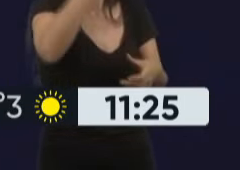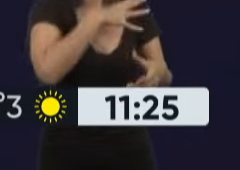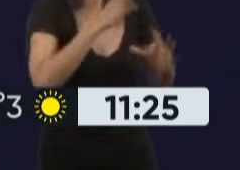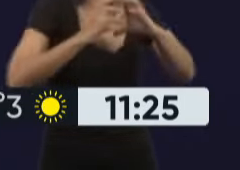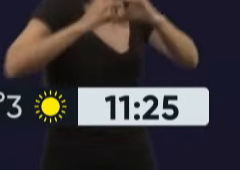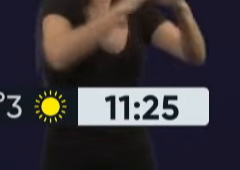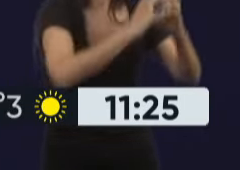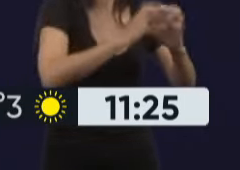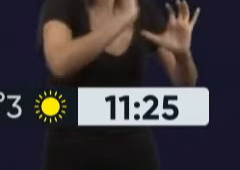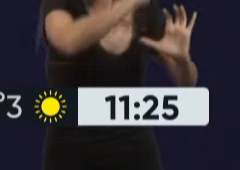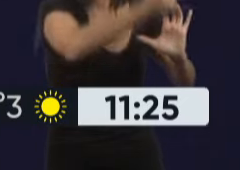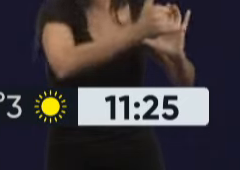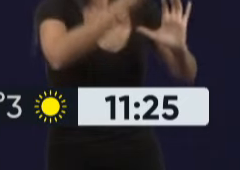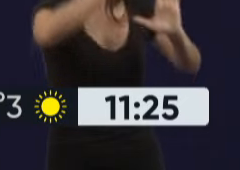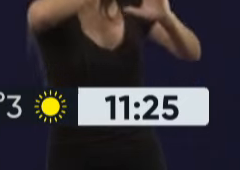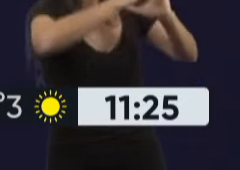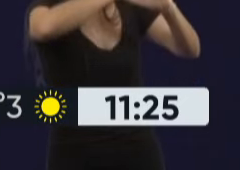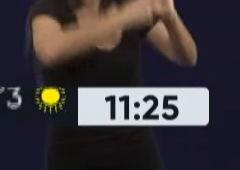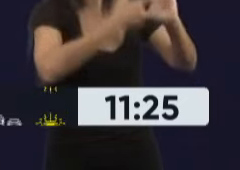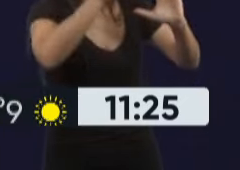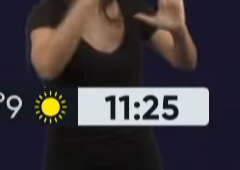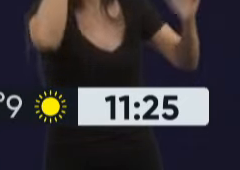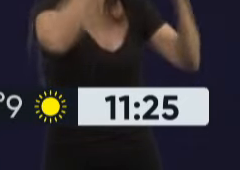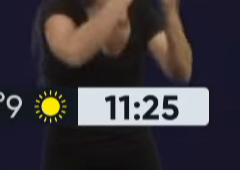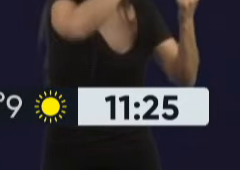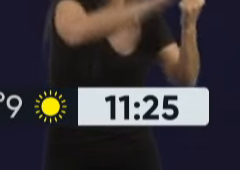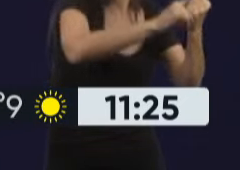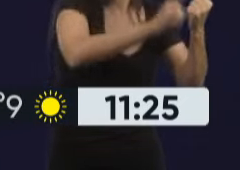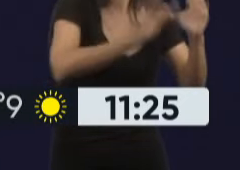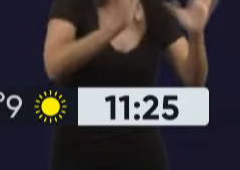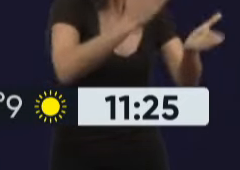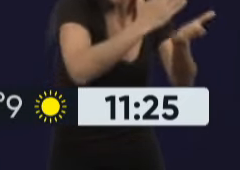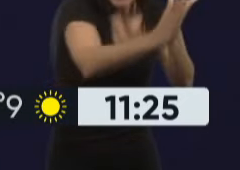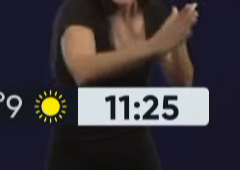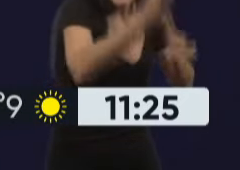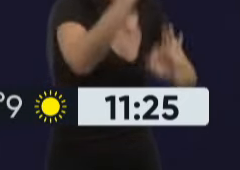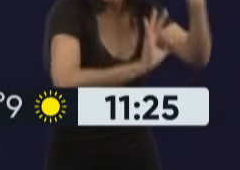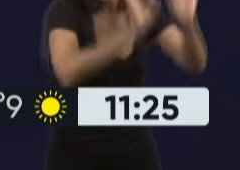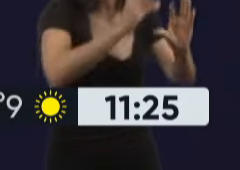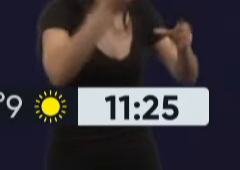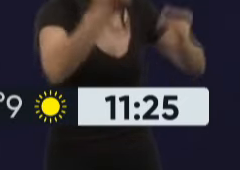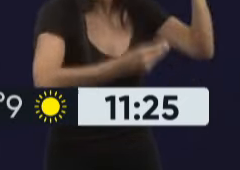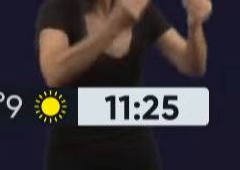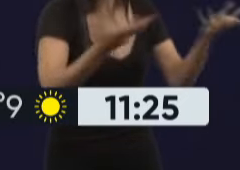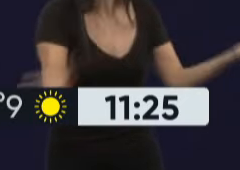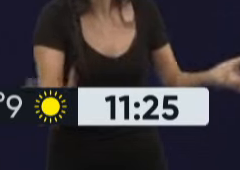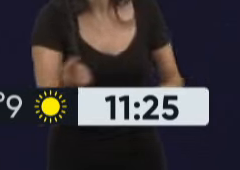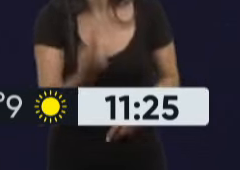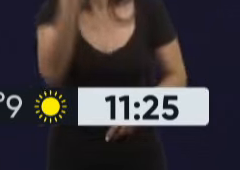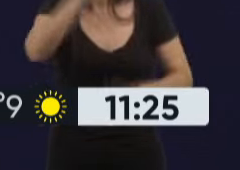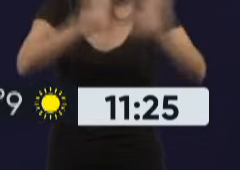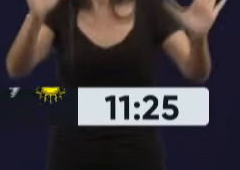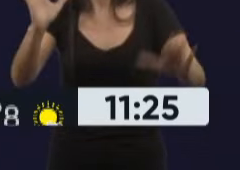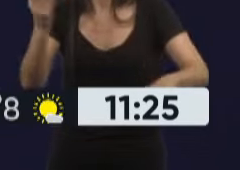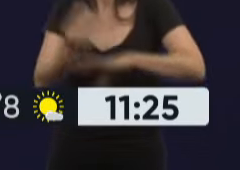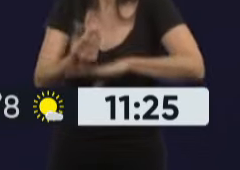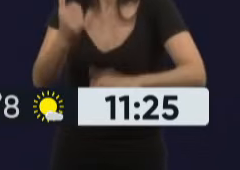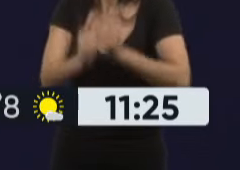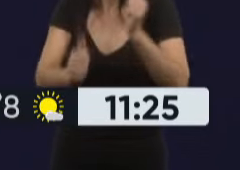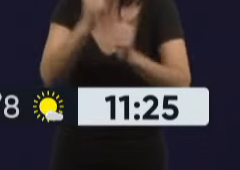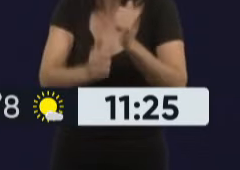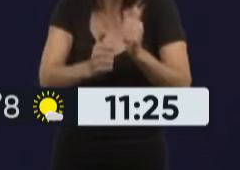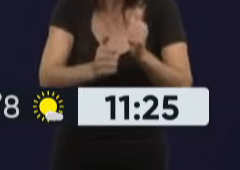rechazar y aparte porque Además creo que sería la eh Si no es la primera vez en la historia que un presidente le rechazan dos